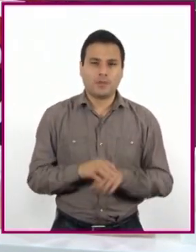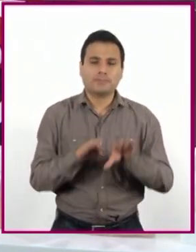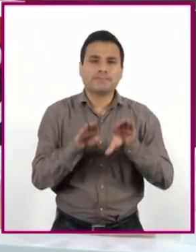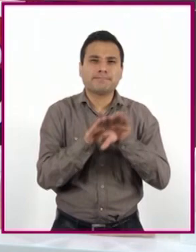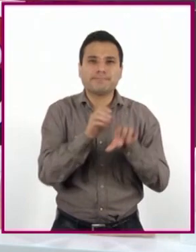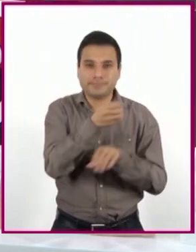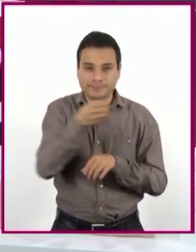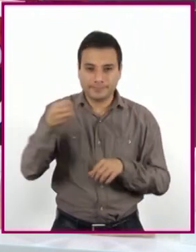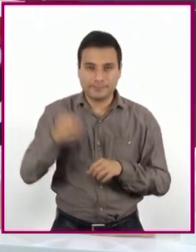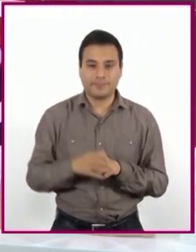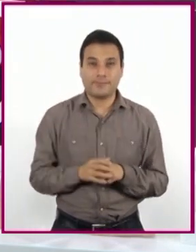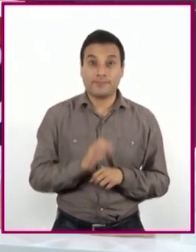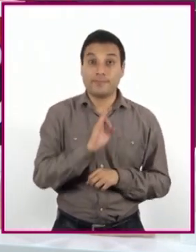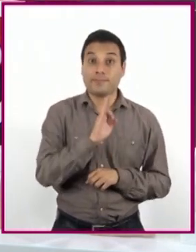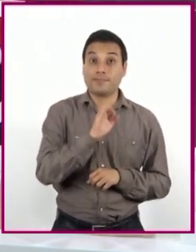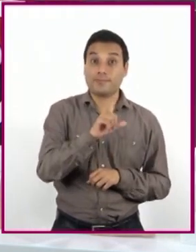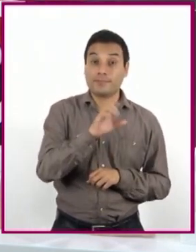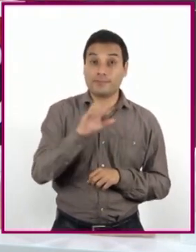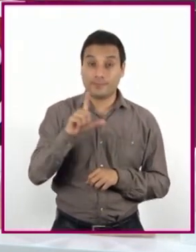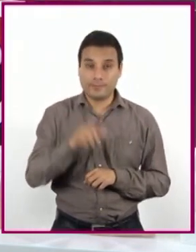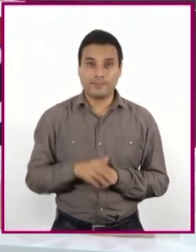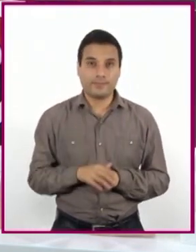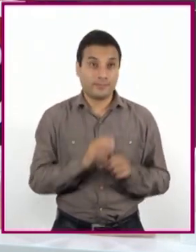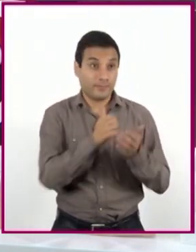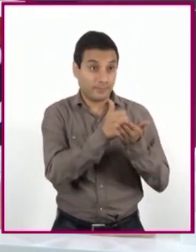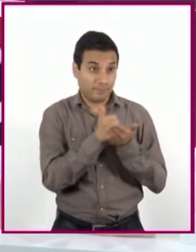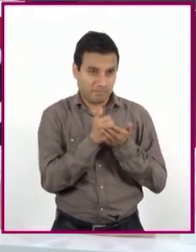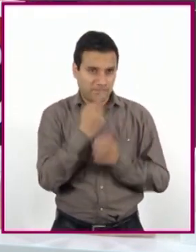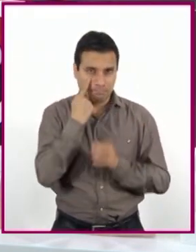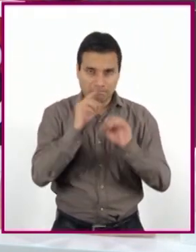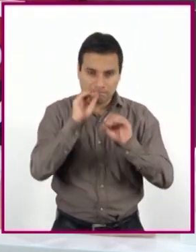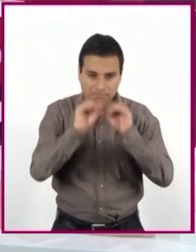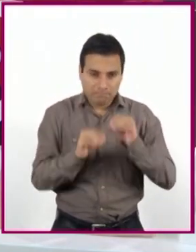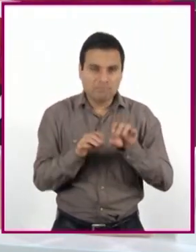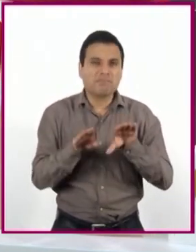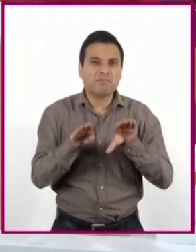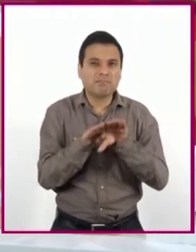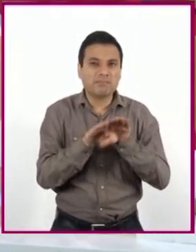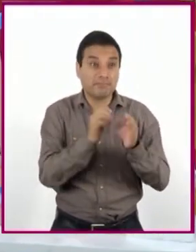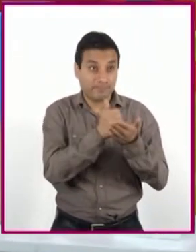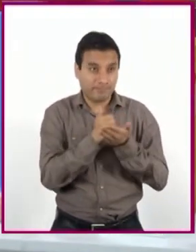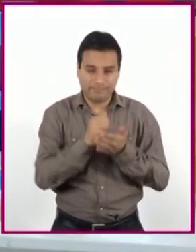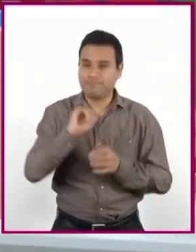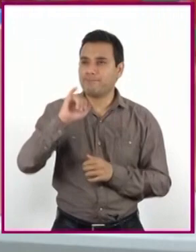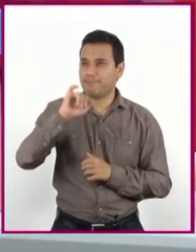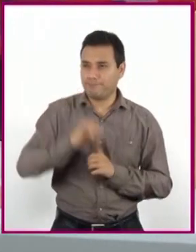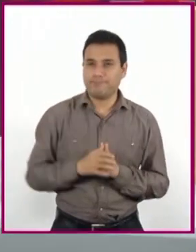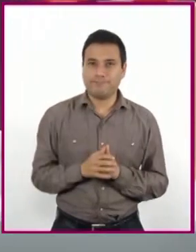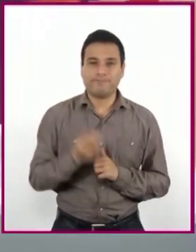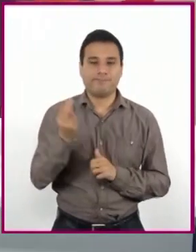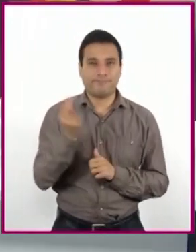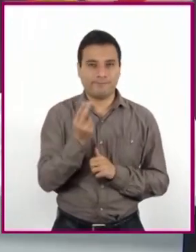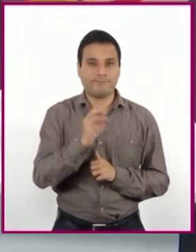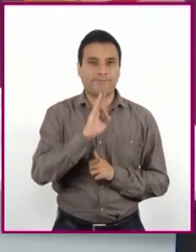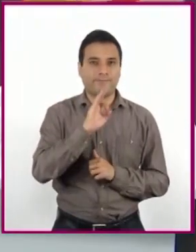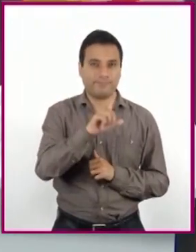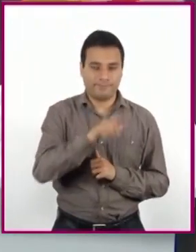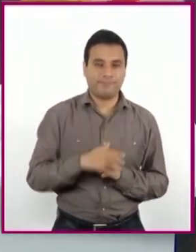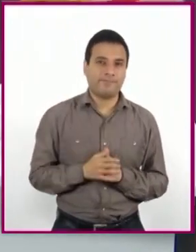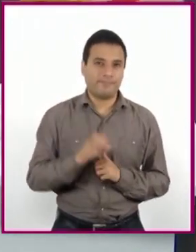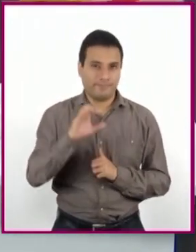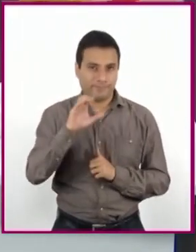es fluoruro de calcio. Maestra, ¿me ayuda a formar la fórmula? Claro que sí, necesitamos flúor Y